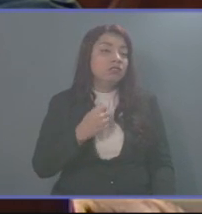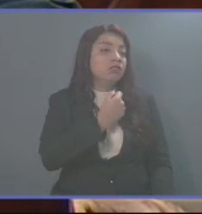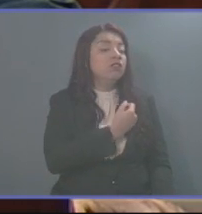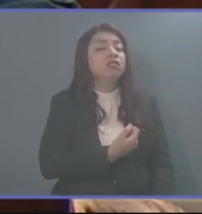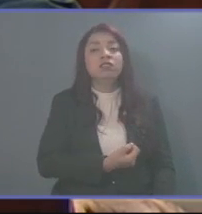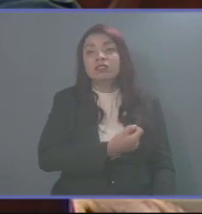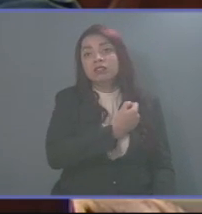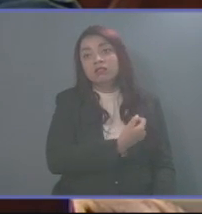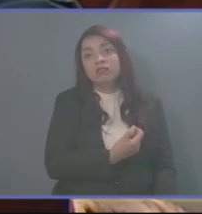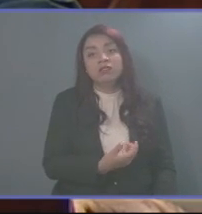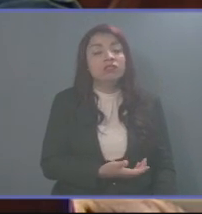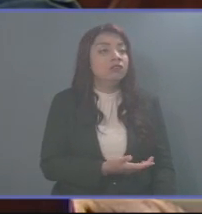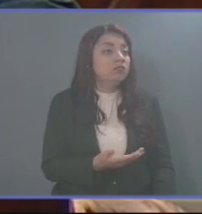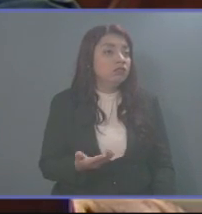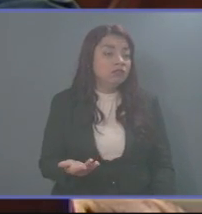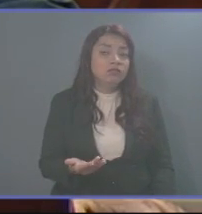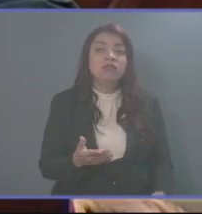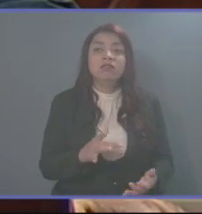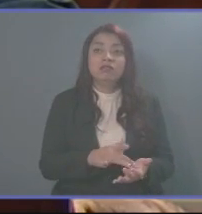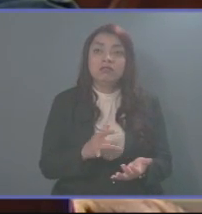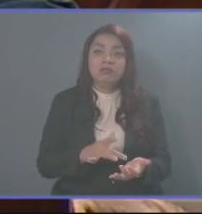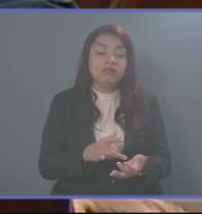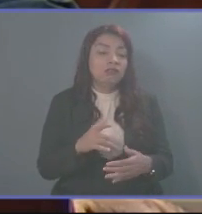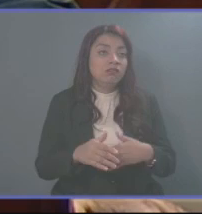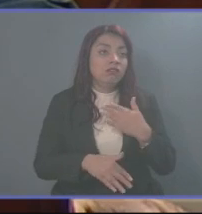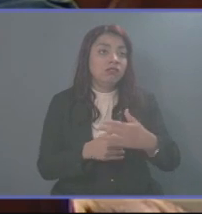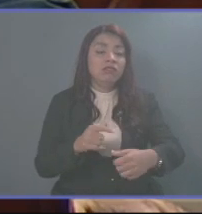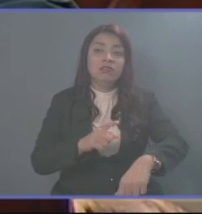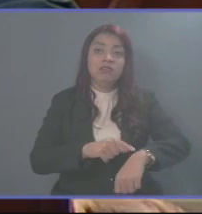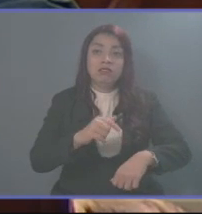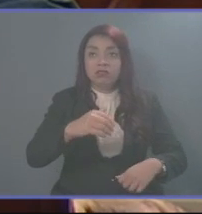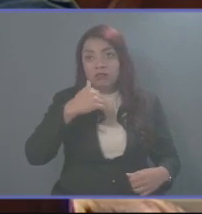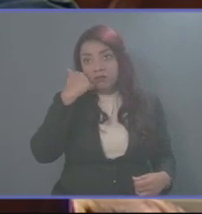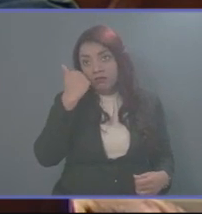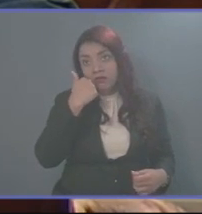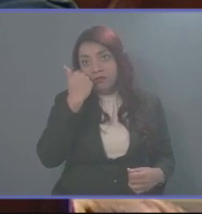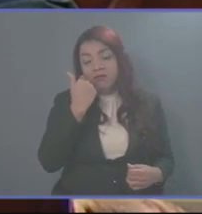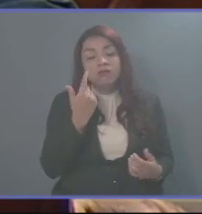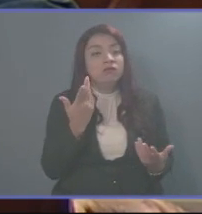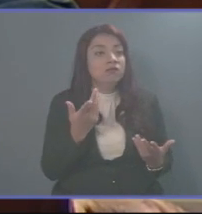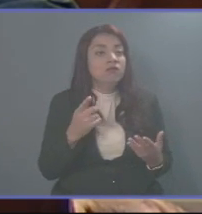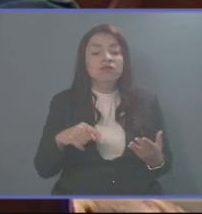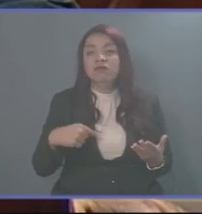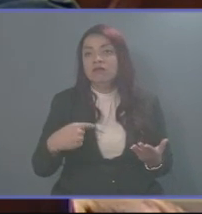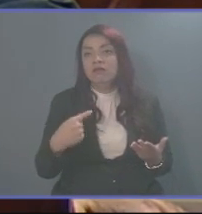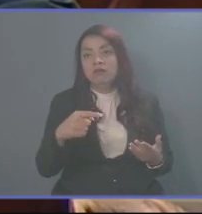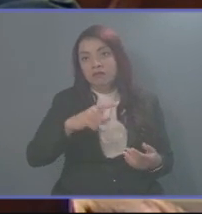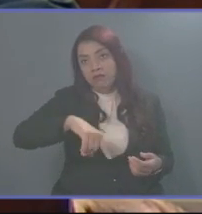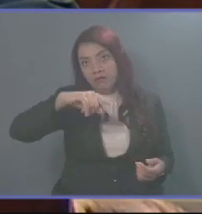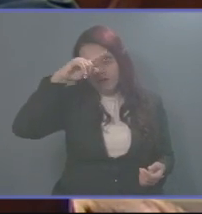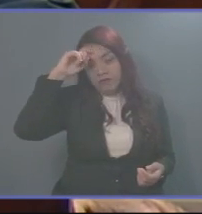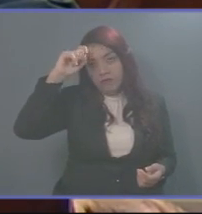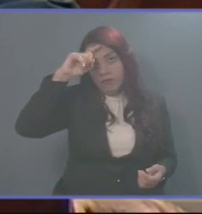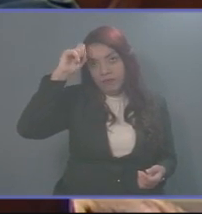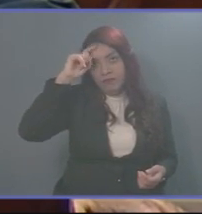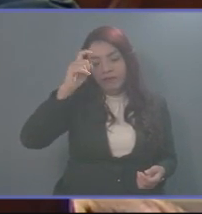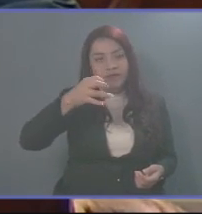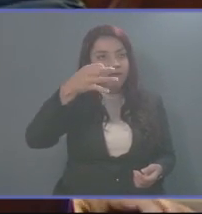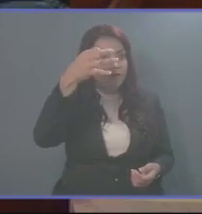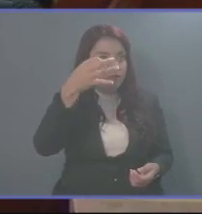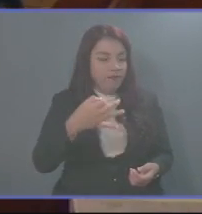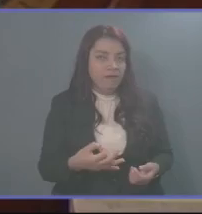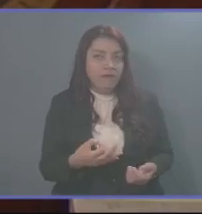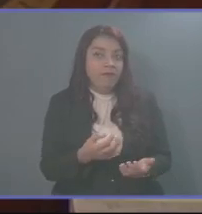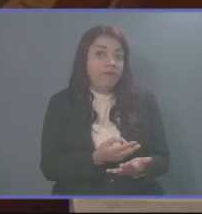sacrificio, aprovechando el tiempo desde su juventud, apoyándose siempre en un trabajo activo y honrado.